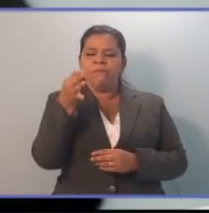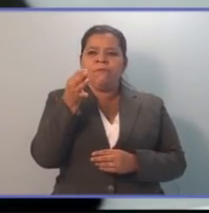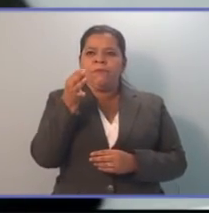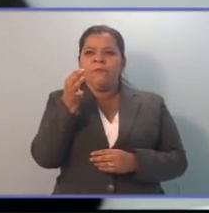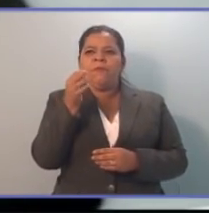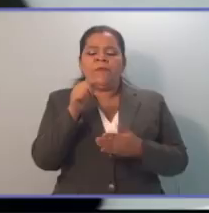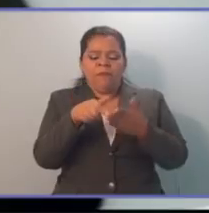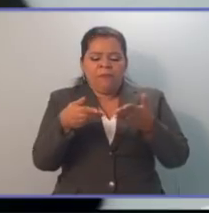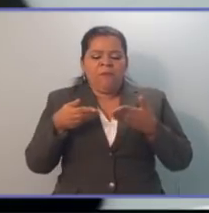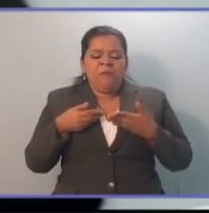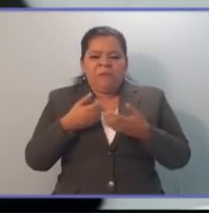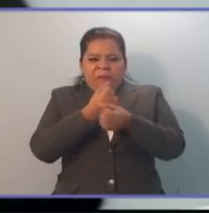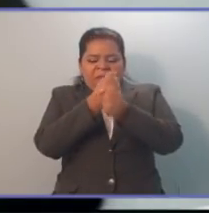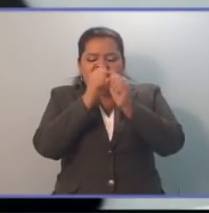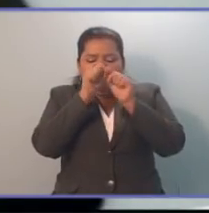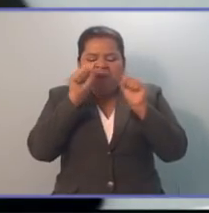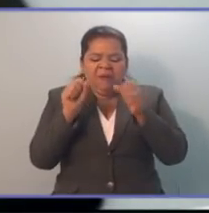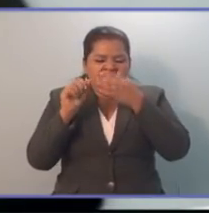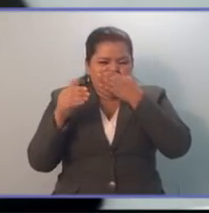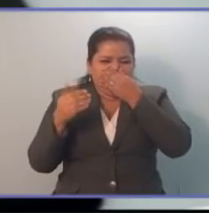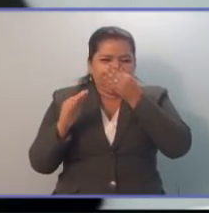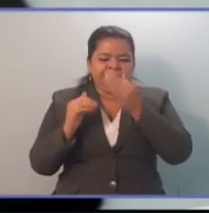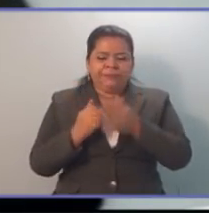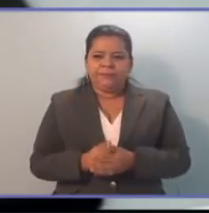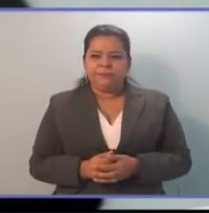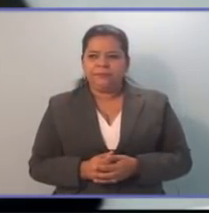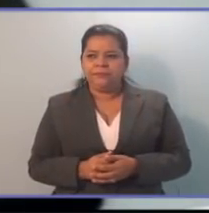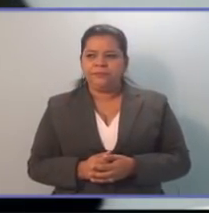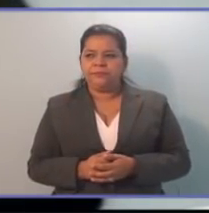los derechos a la libertad, por ejemplo,